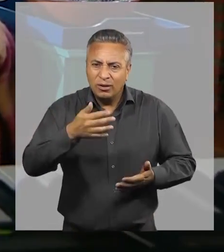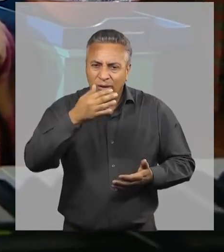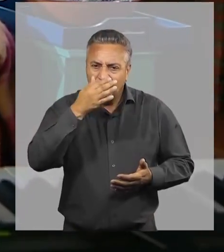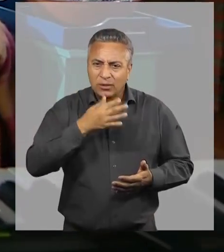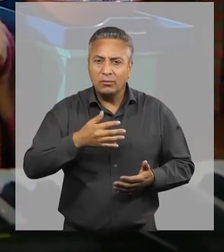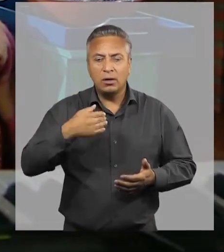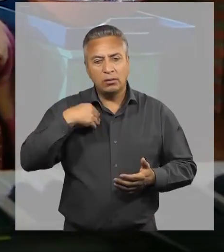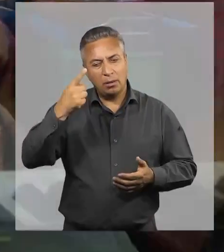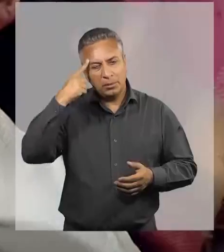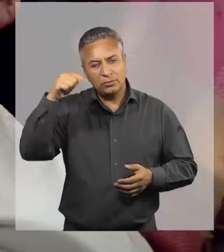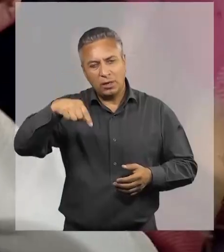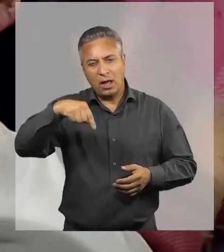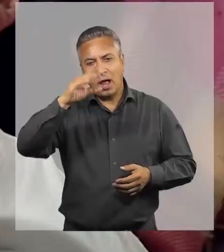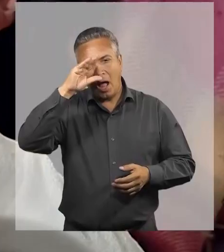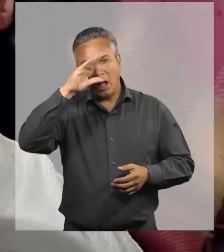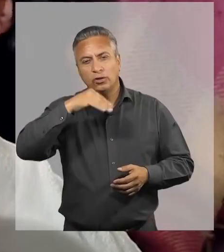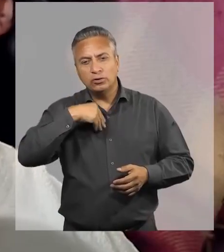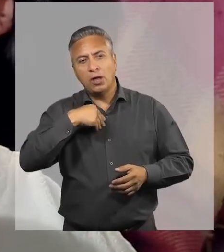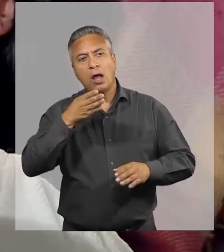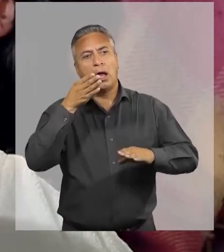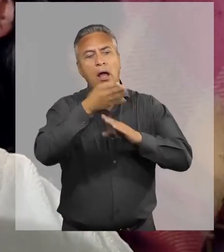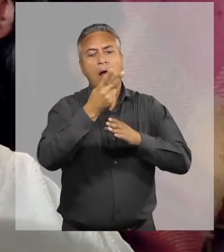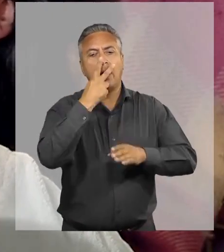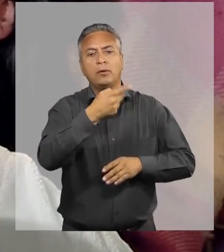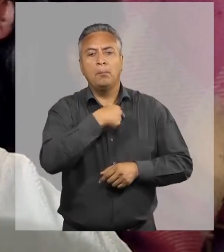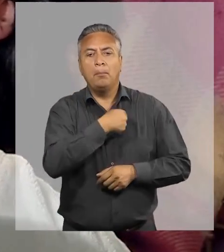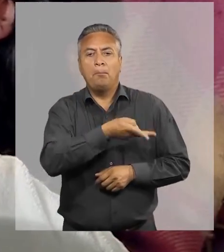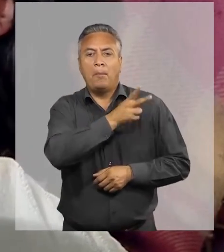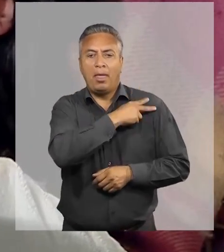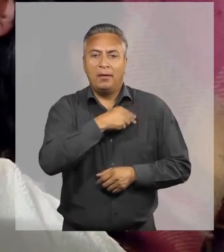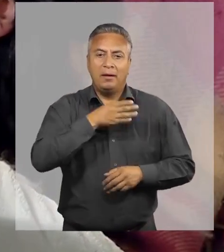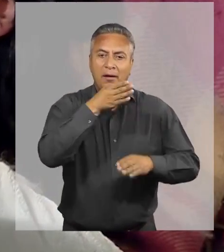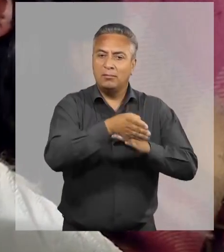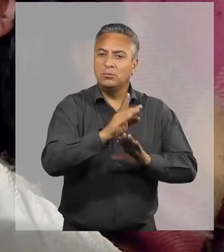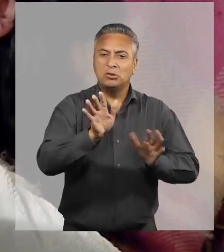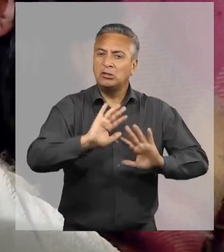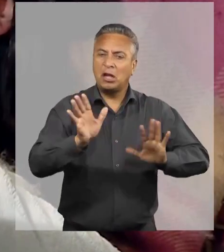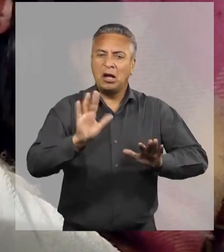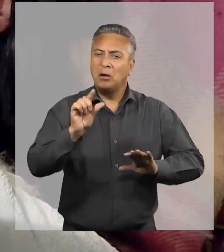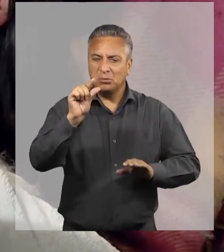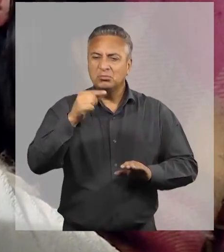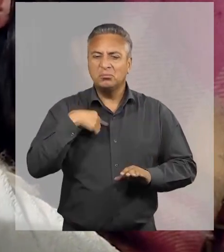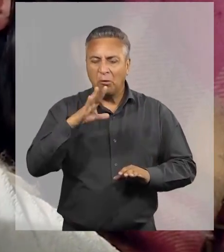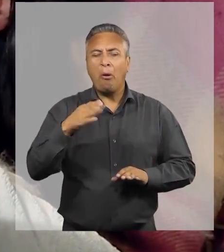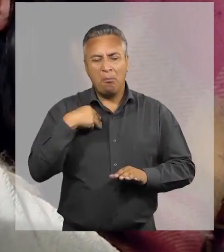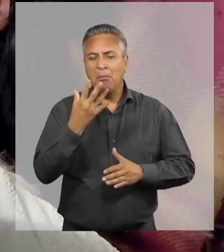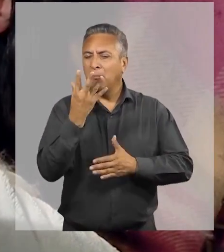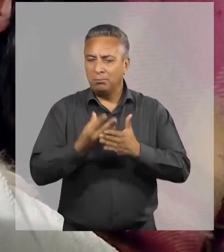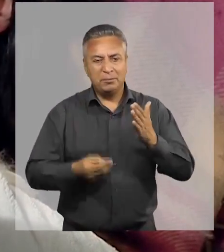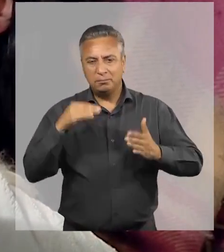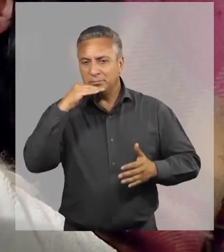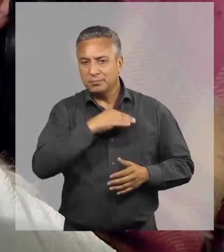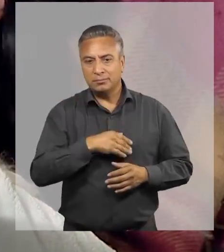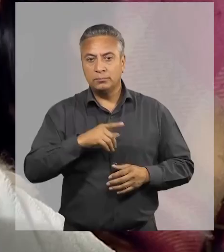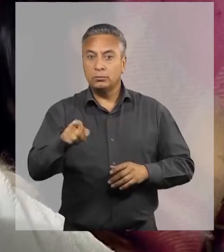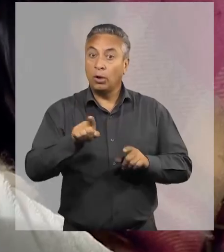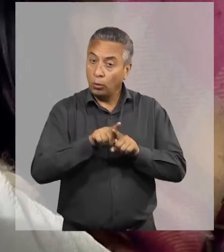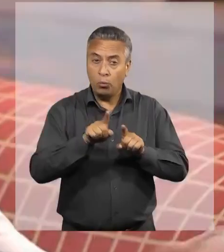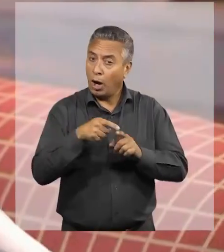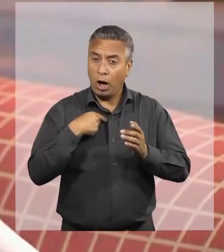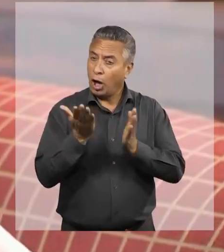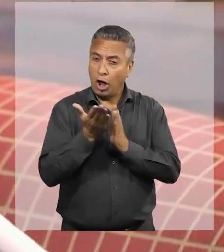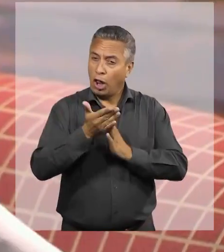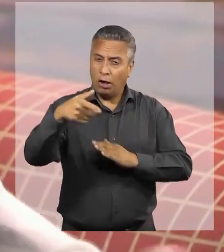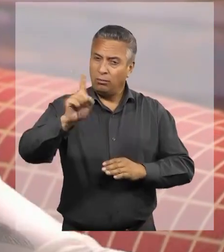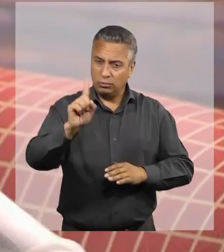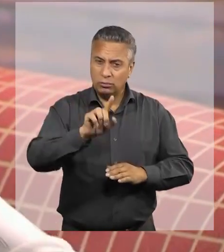pasó? Yo creo que fue anoche cuando fui a ver a mi madrina. Pero no, nada, poquito, así se me va a pasar el tiro.